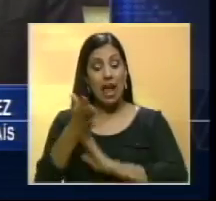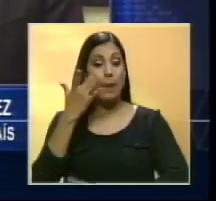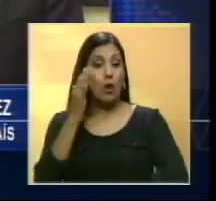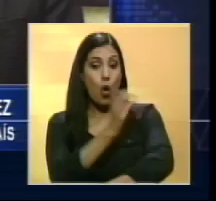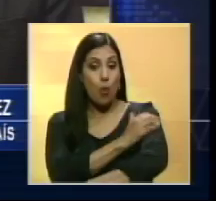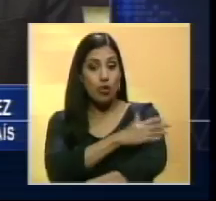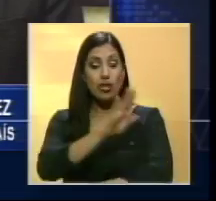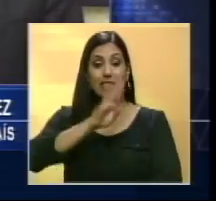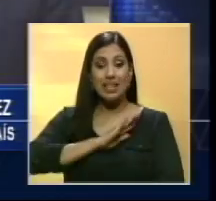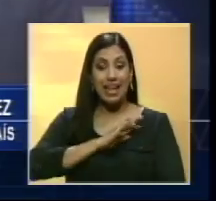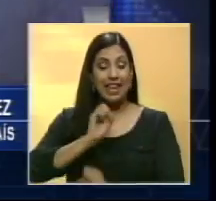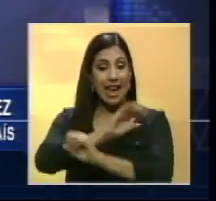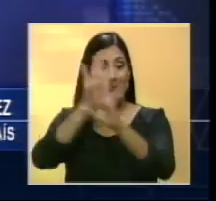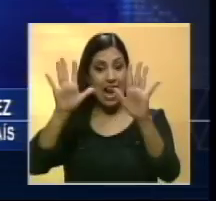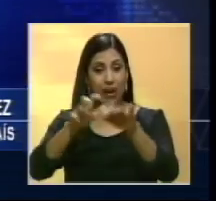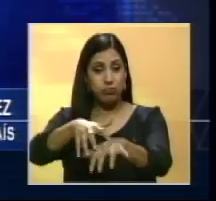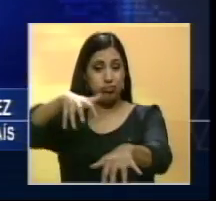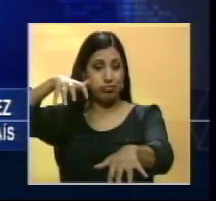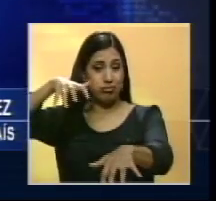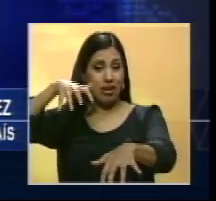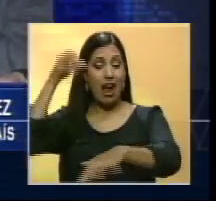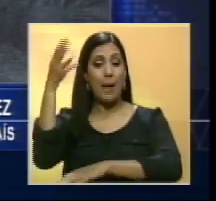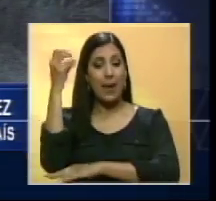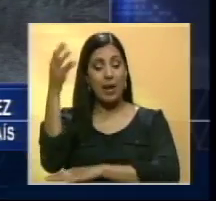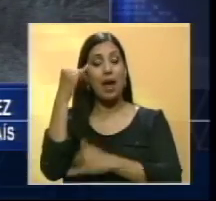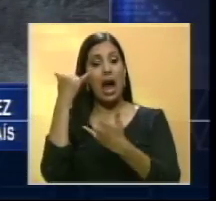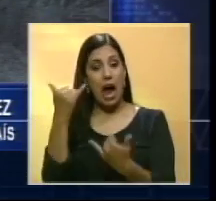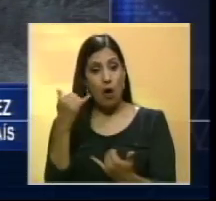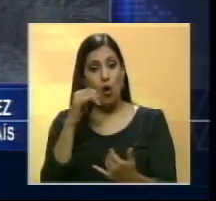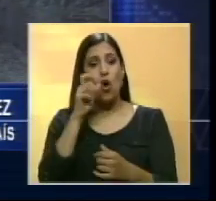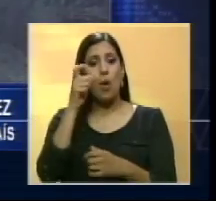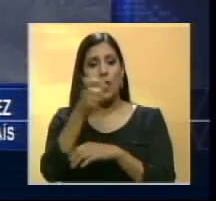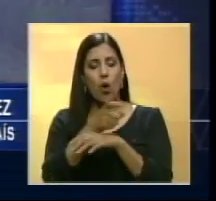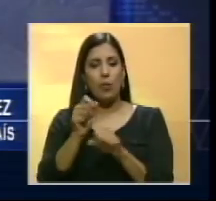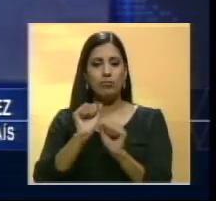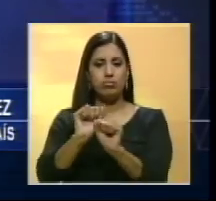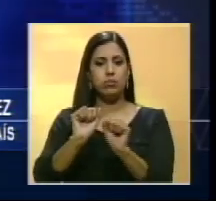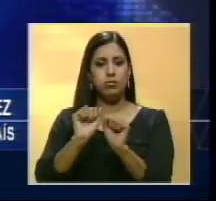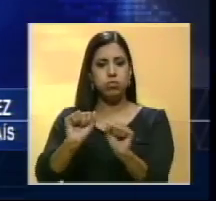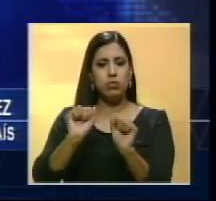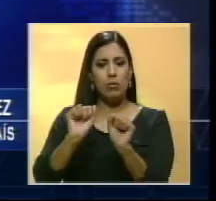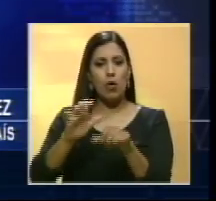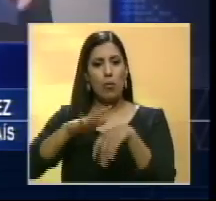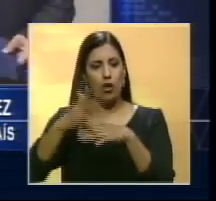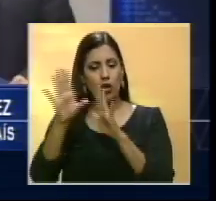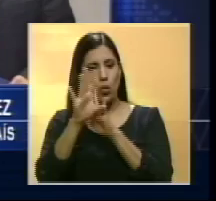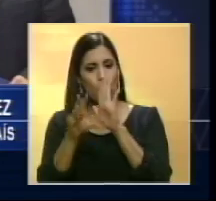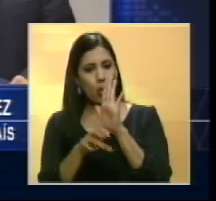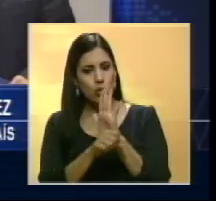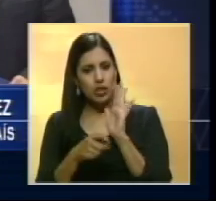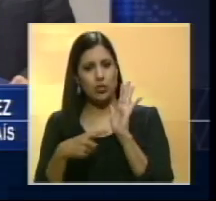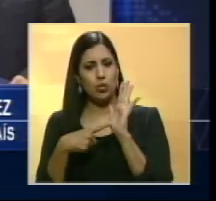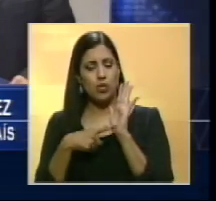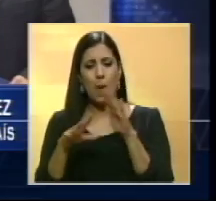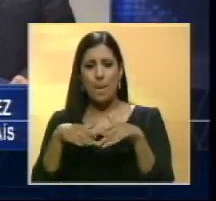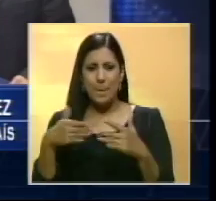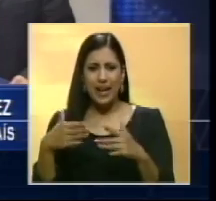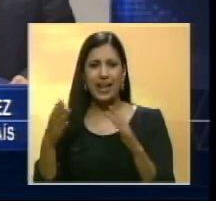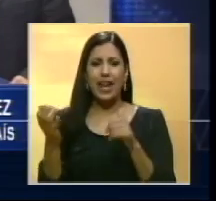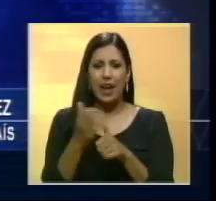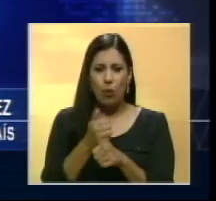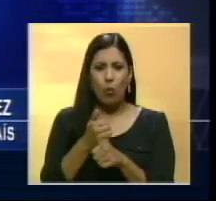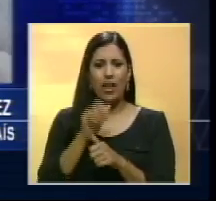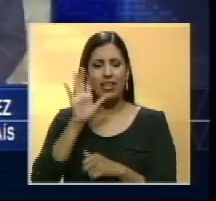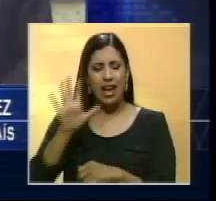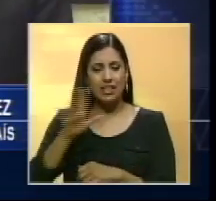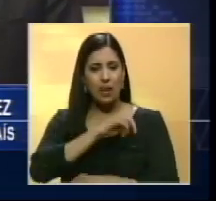oposición cuenta con una clara mayoría parlamentaria, el Ejecutivo bloquea la activación de los mecanismos constitucionales para lograr una